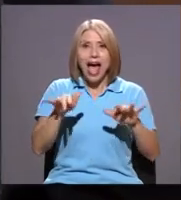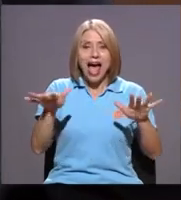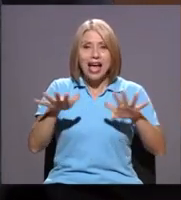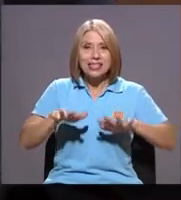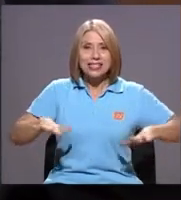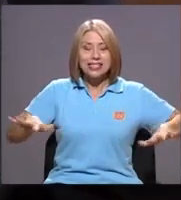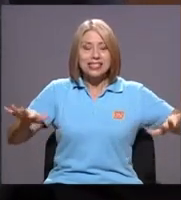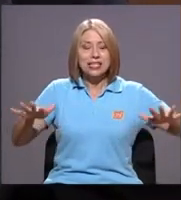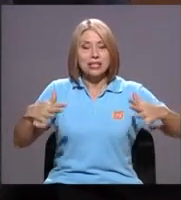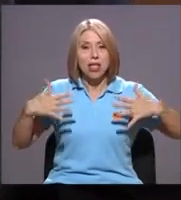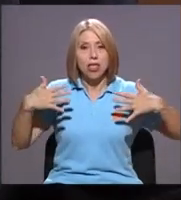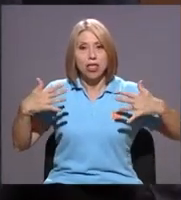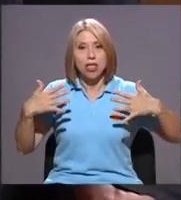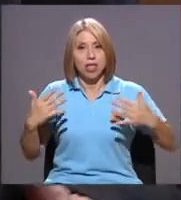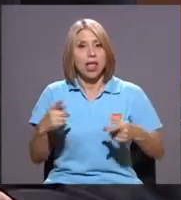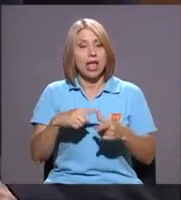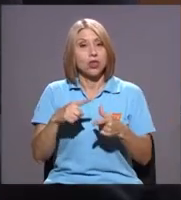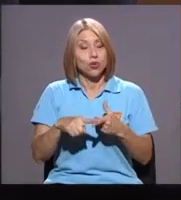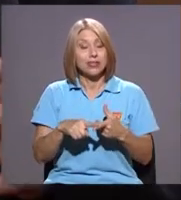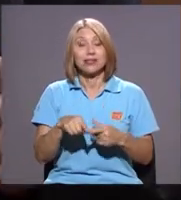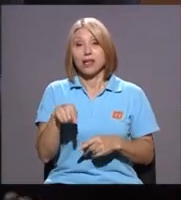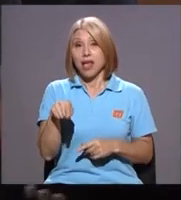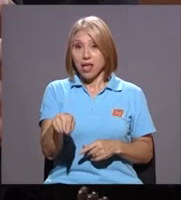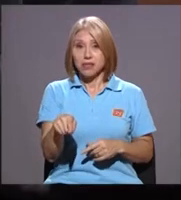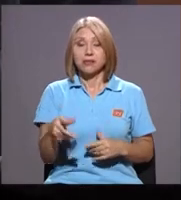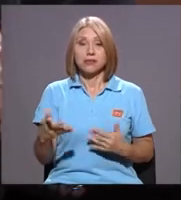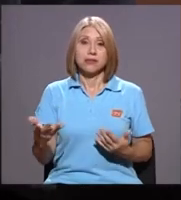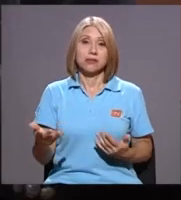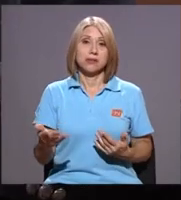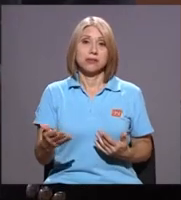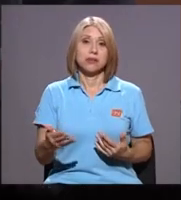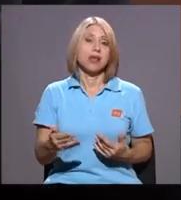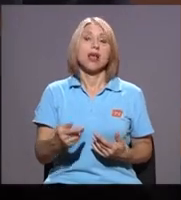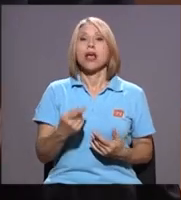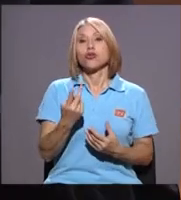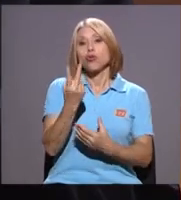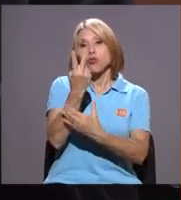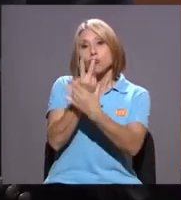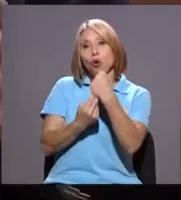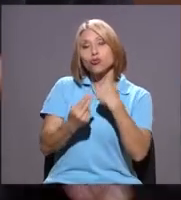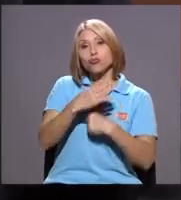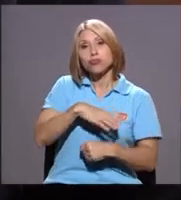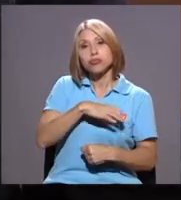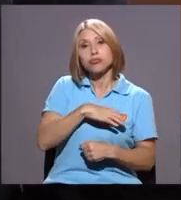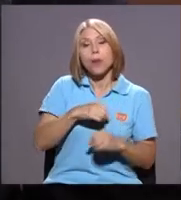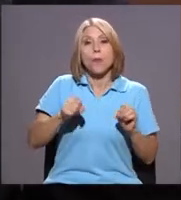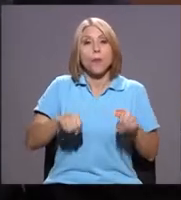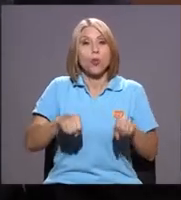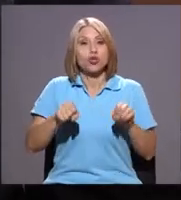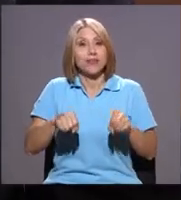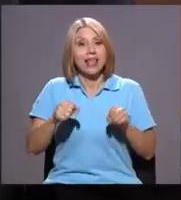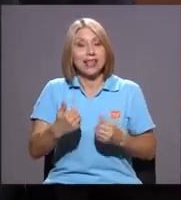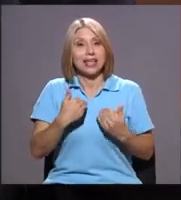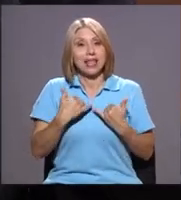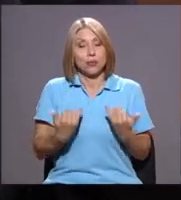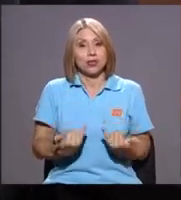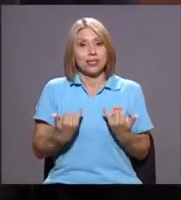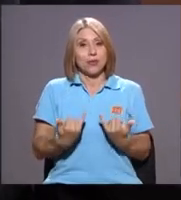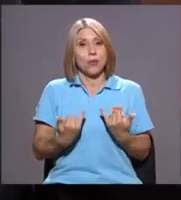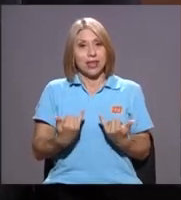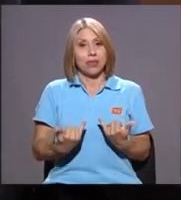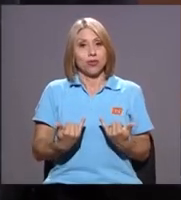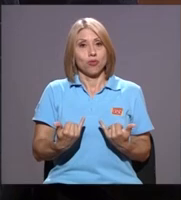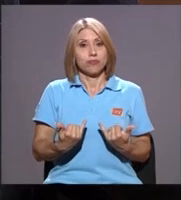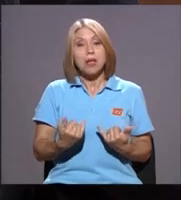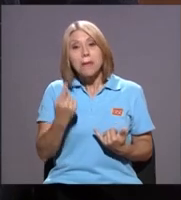efecto invernadero. Entonces, es, digamos, un binomio entre las posibilidades que tenemos en este momento, dadas las